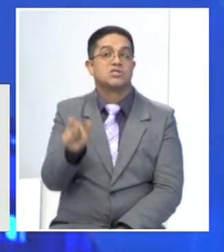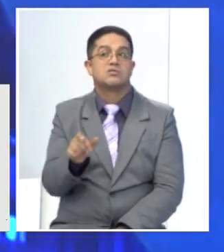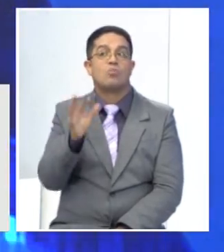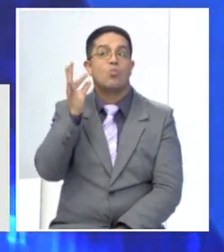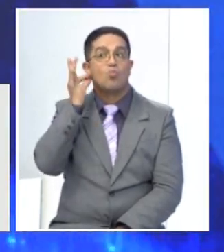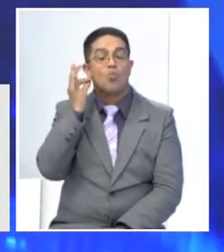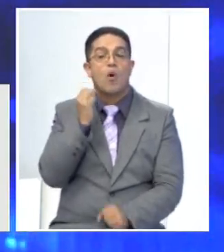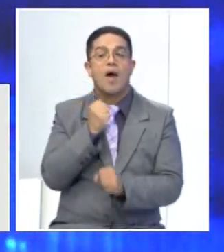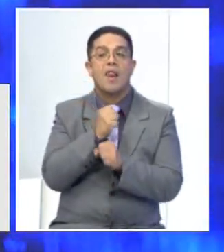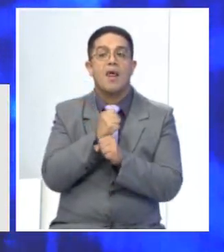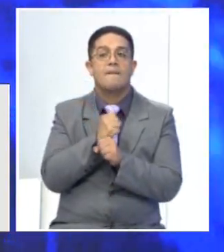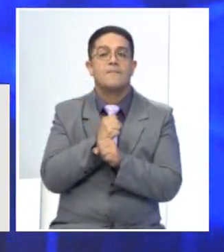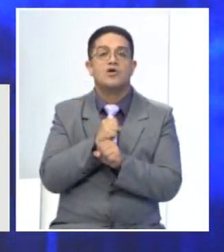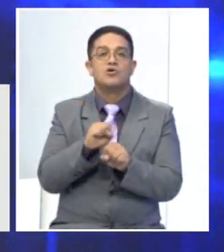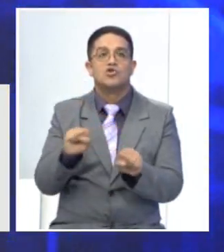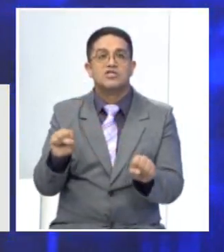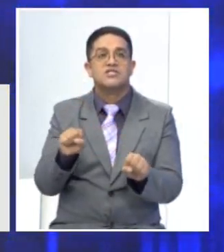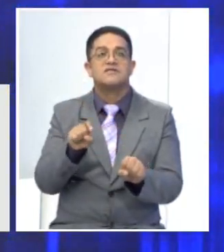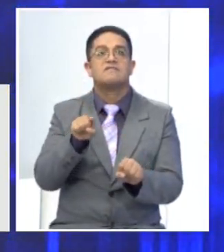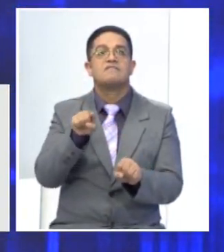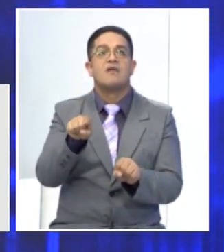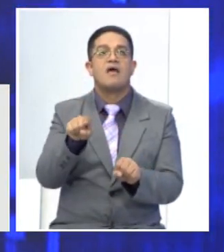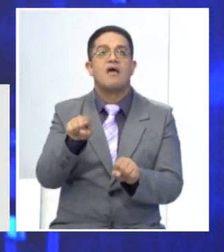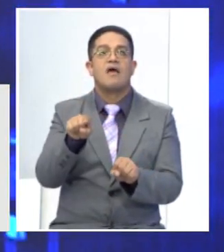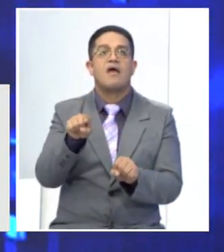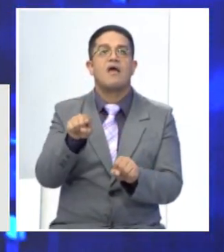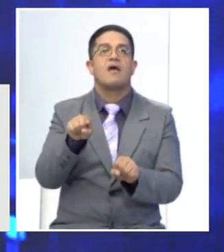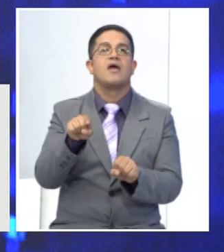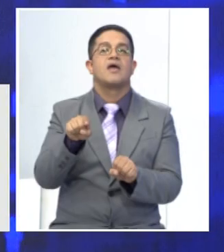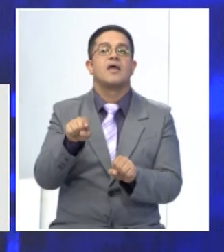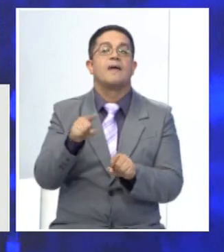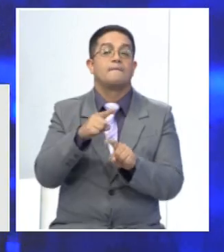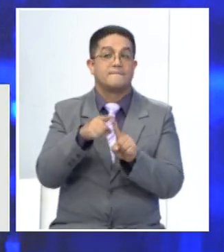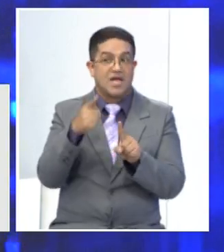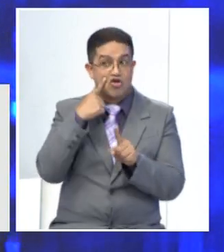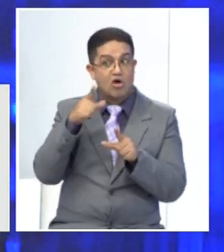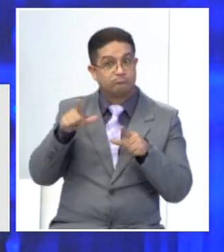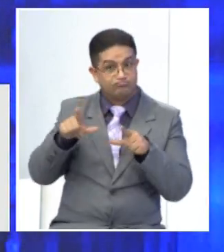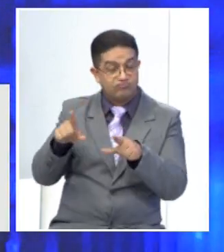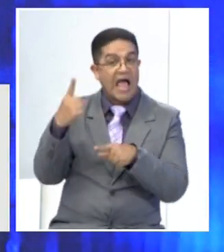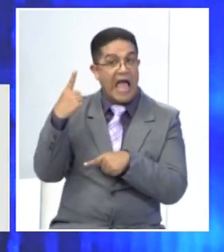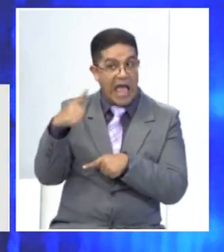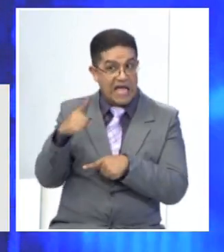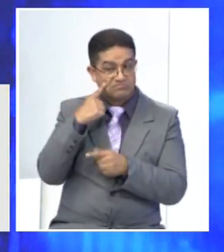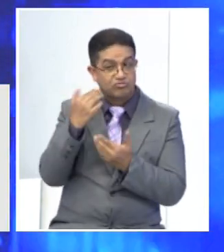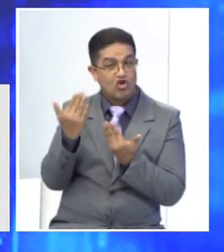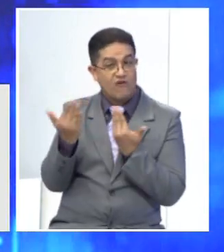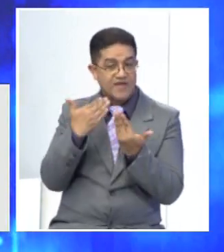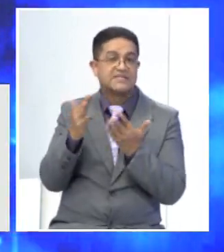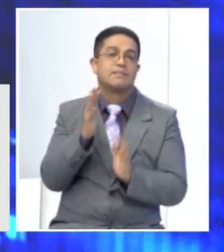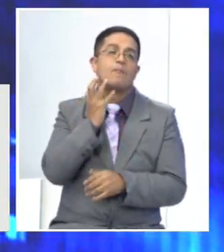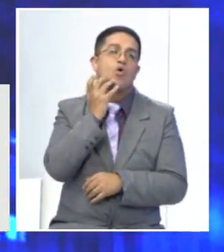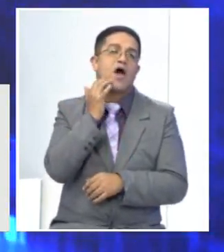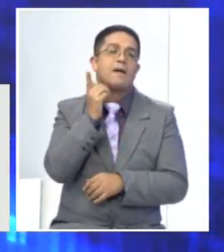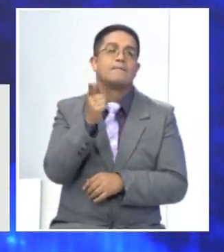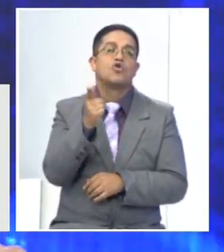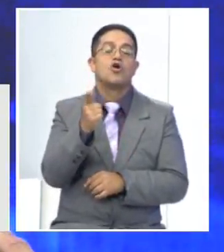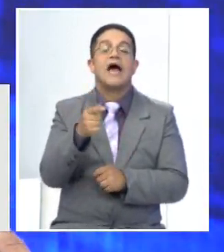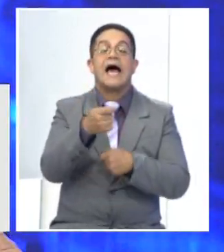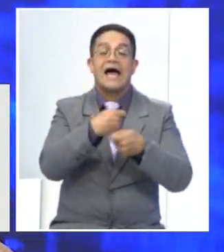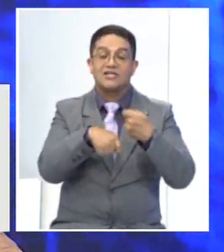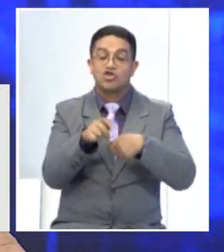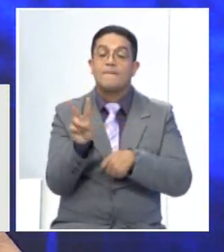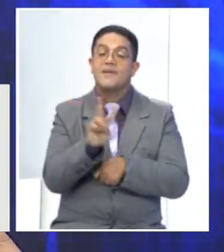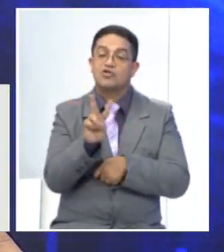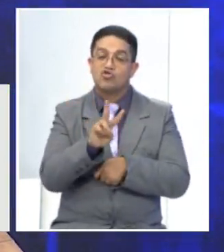de embarazo, buscar a aquel especialista que parece acreditado en el área y que te da confianza. Y, por ejemplo, la Asociación Venezolana de Medicina